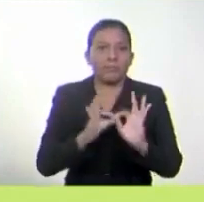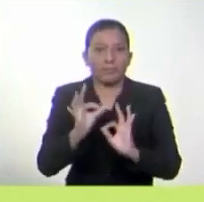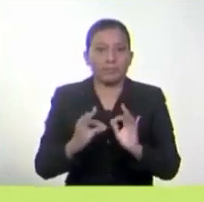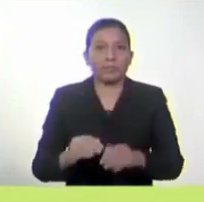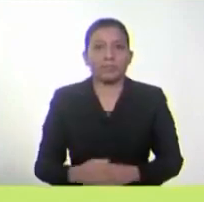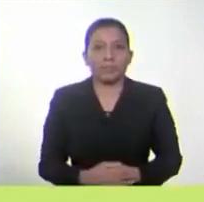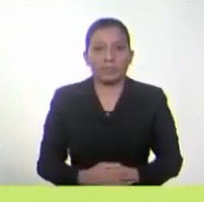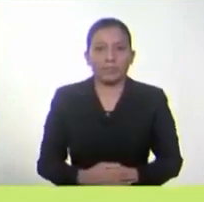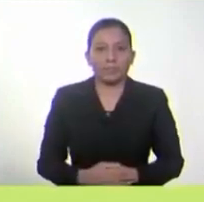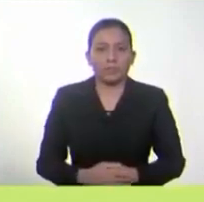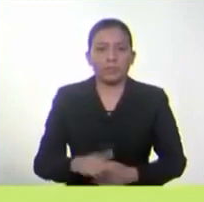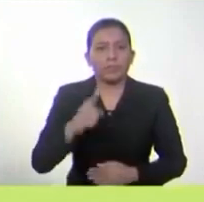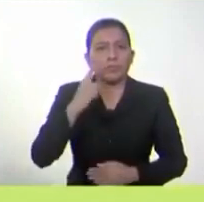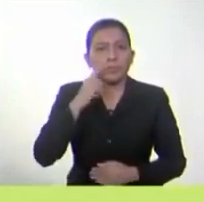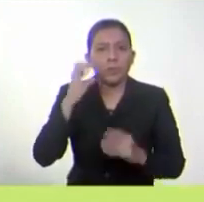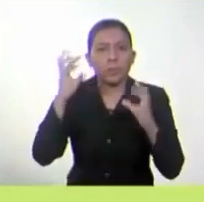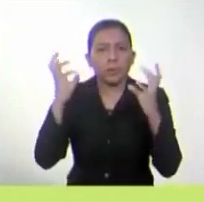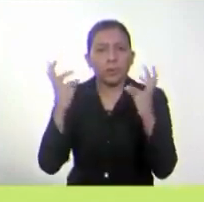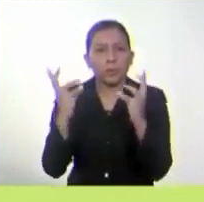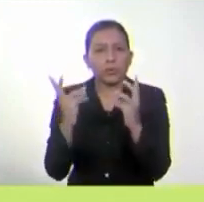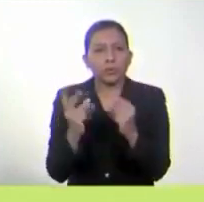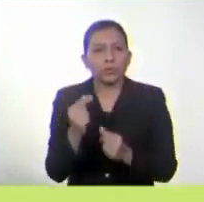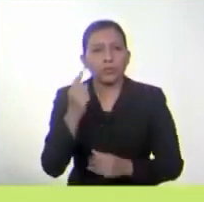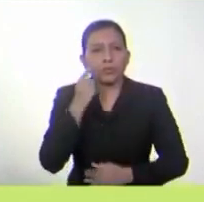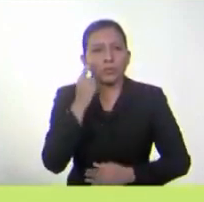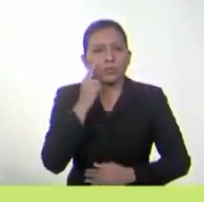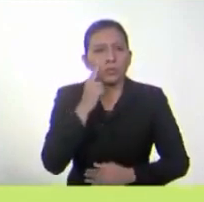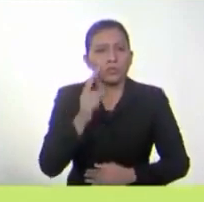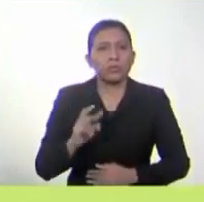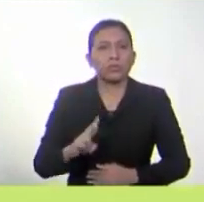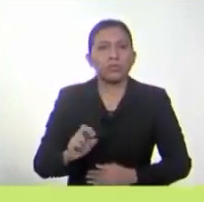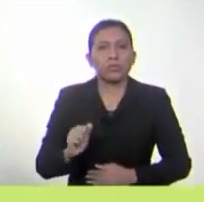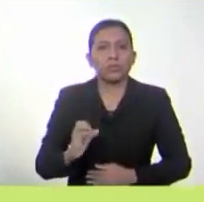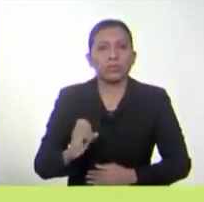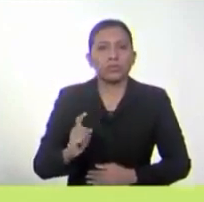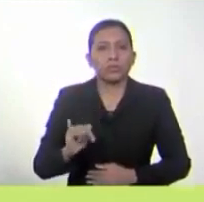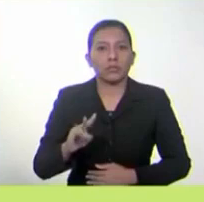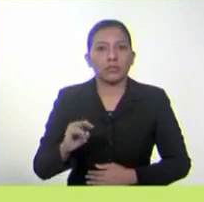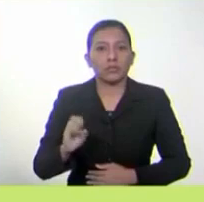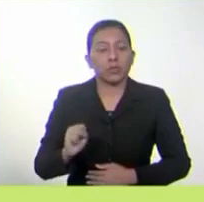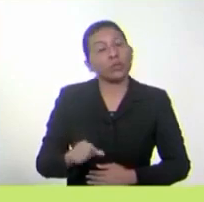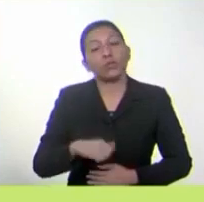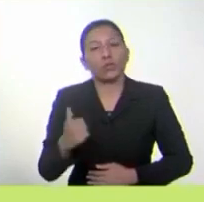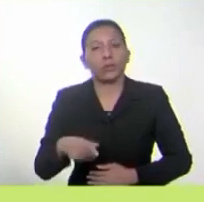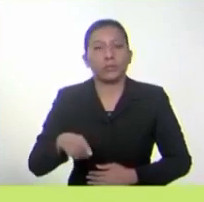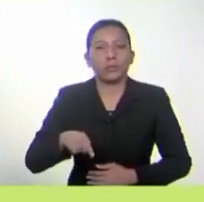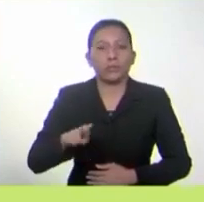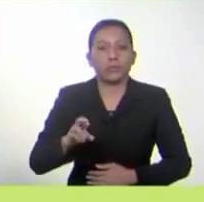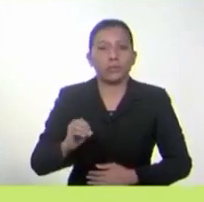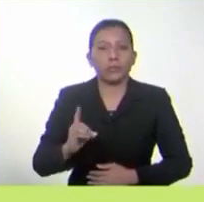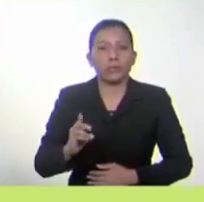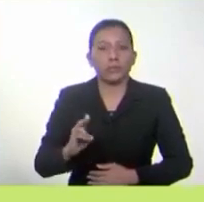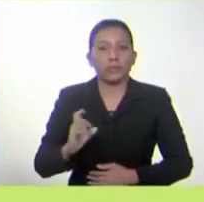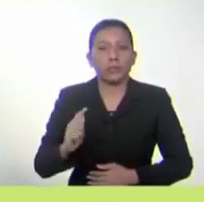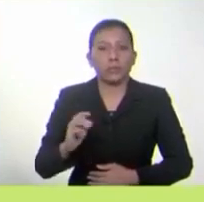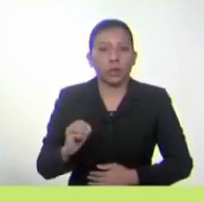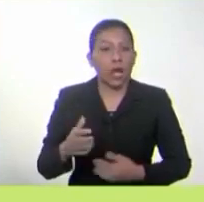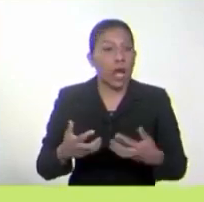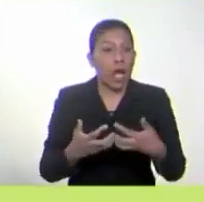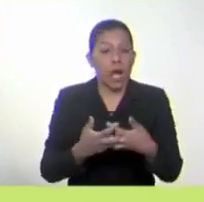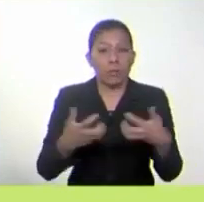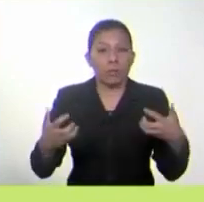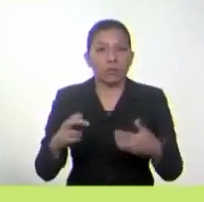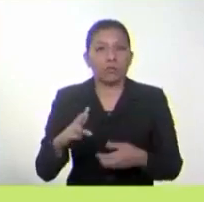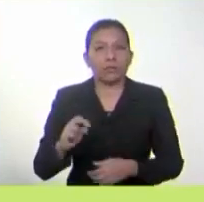La ecuación química se divide en dos partes, en reactivos y en productos, los cuales están separados mediante una flecha. Los